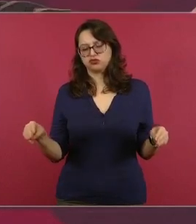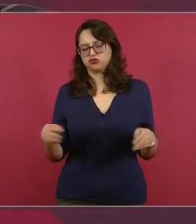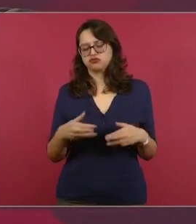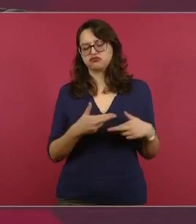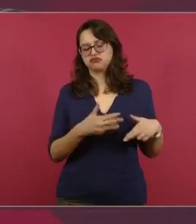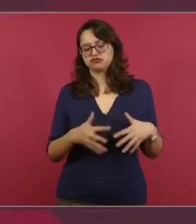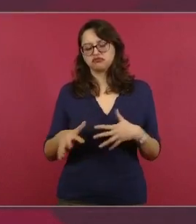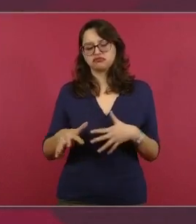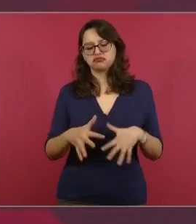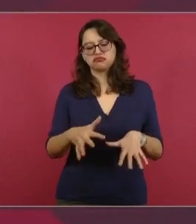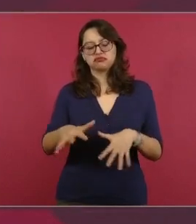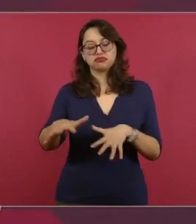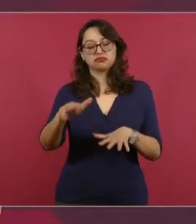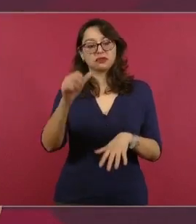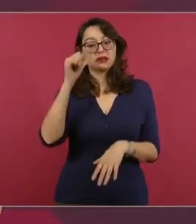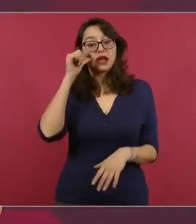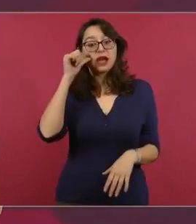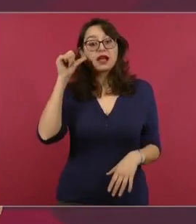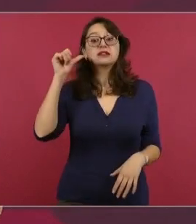estaba